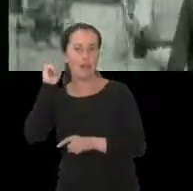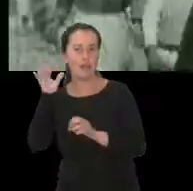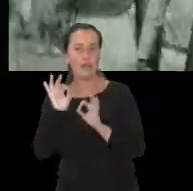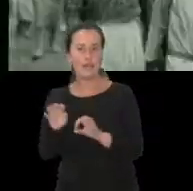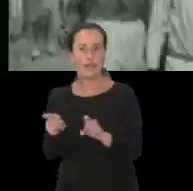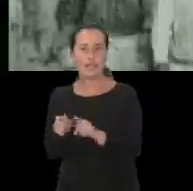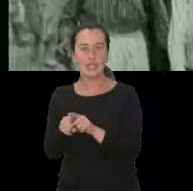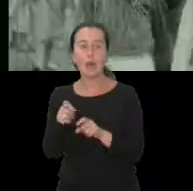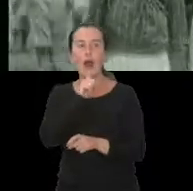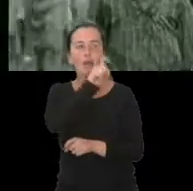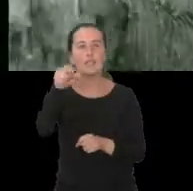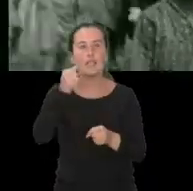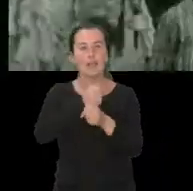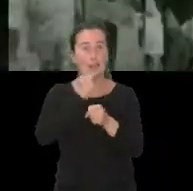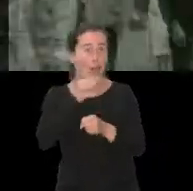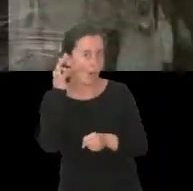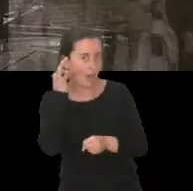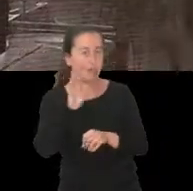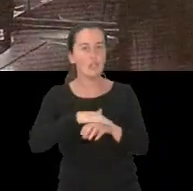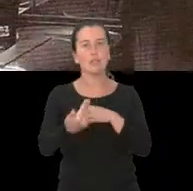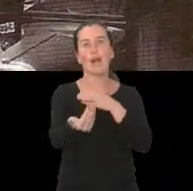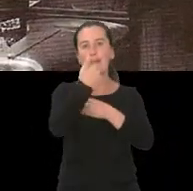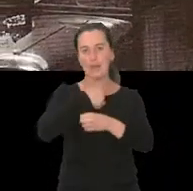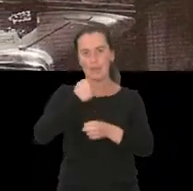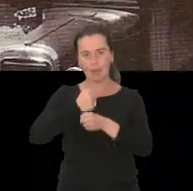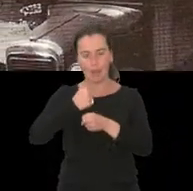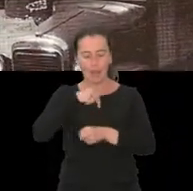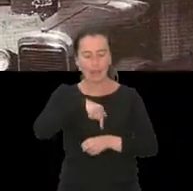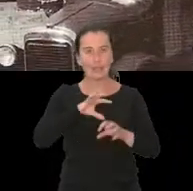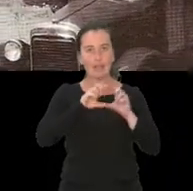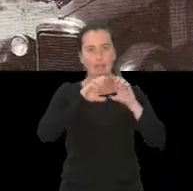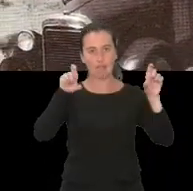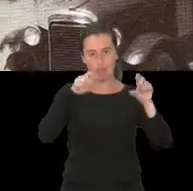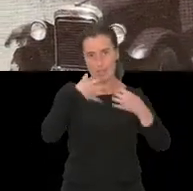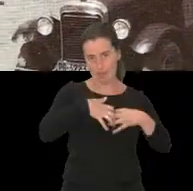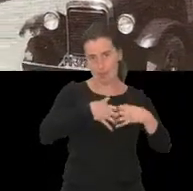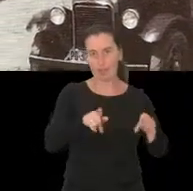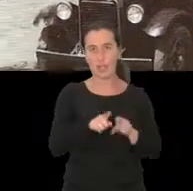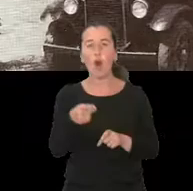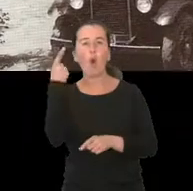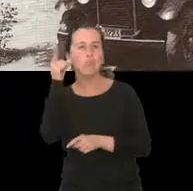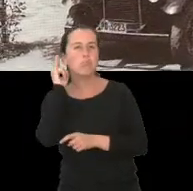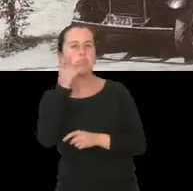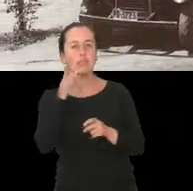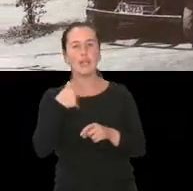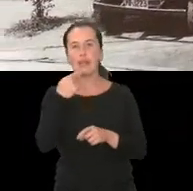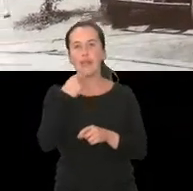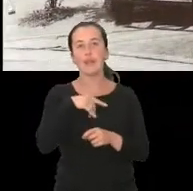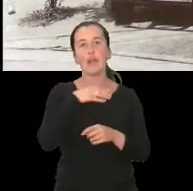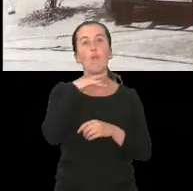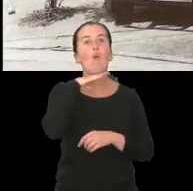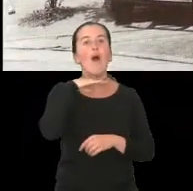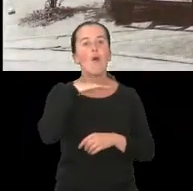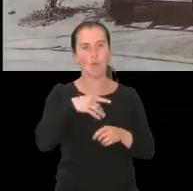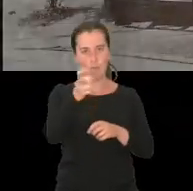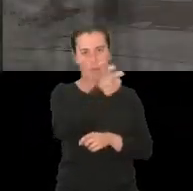una sirena que avisaba a las empleadas para que se incorporaran al trabajo en la fábrica. Un toque de sirena para las de